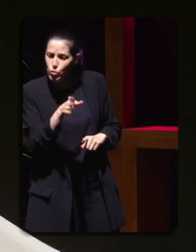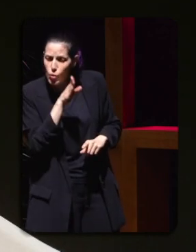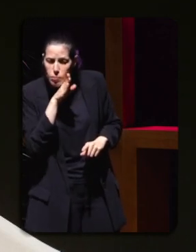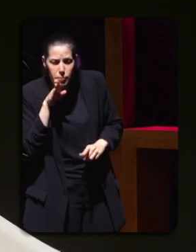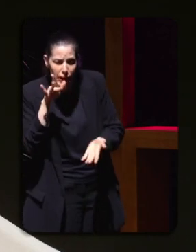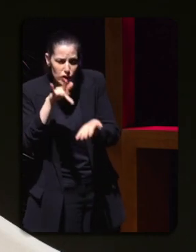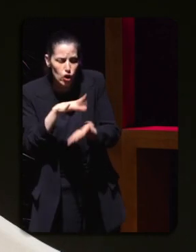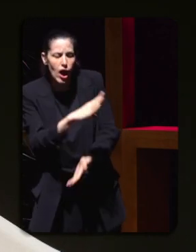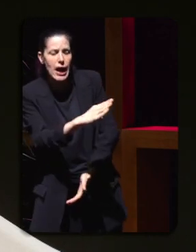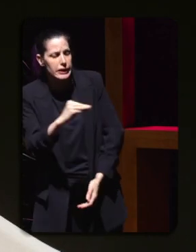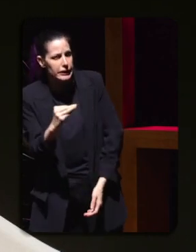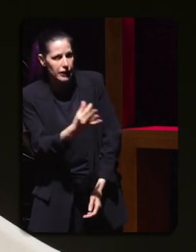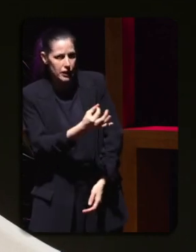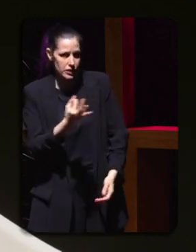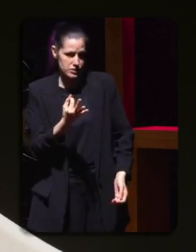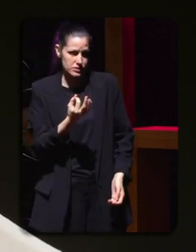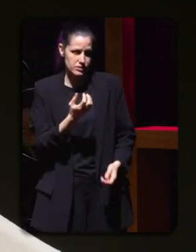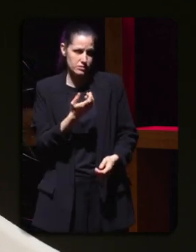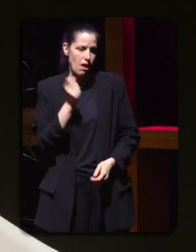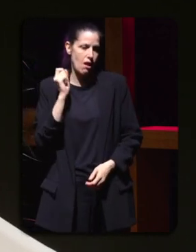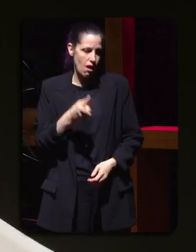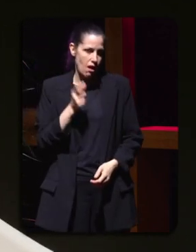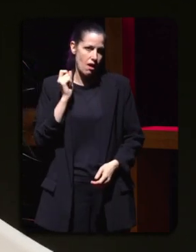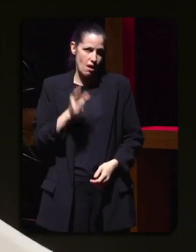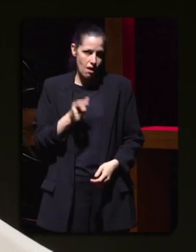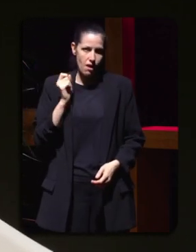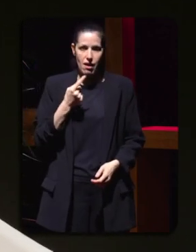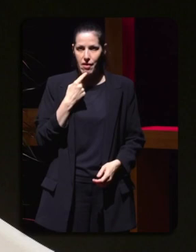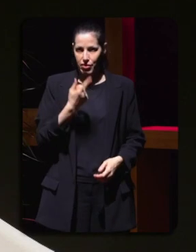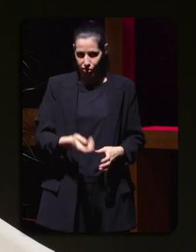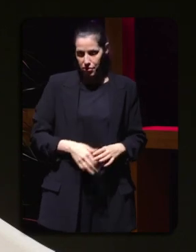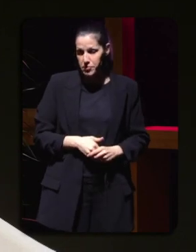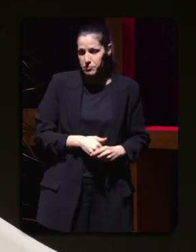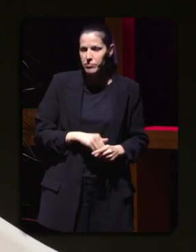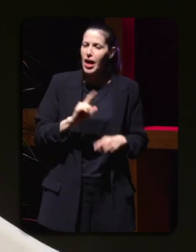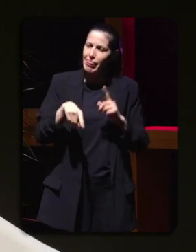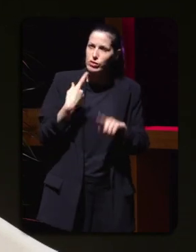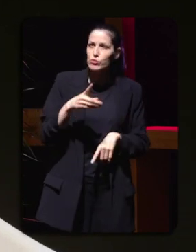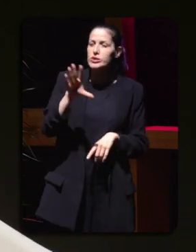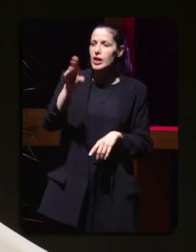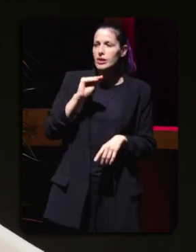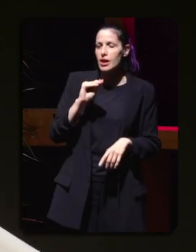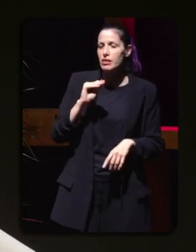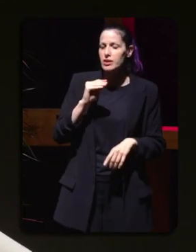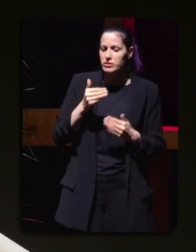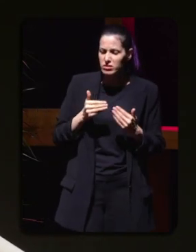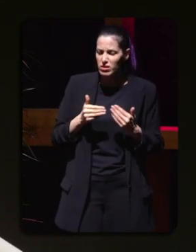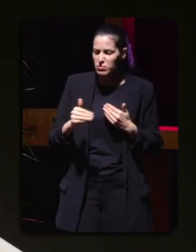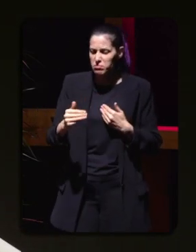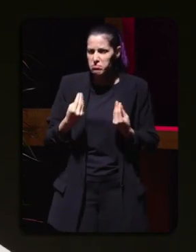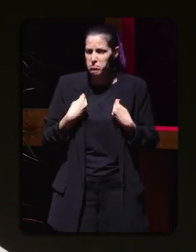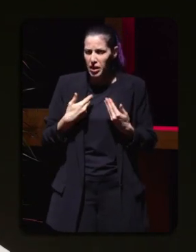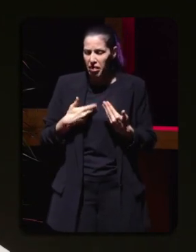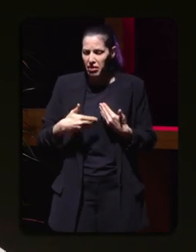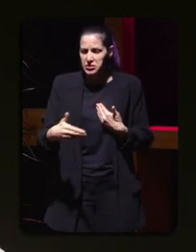y eso se traduce por entenderás que vas a ser una pringada el resto de tu vida Pero lo vas a entender muy bien